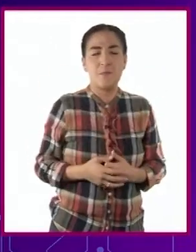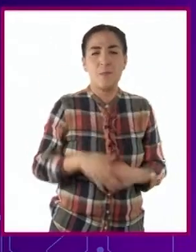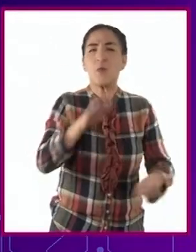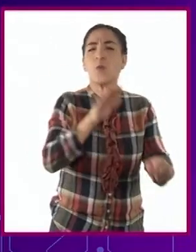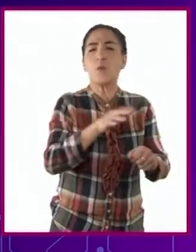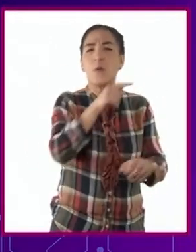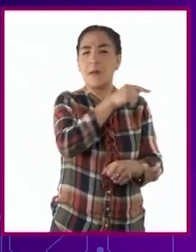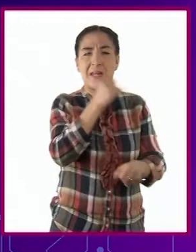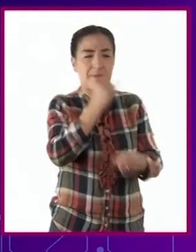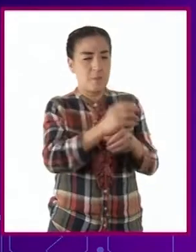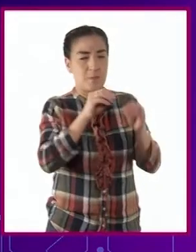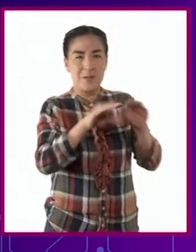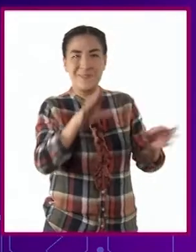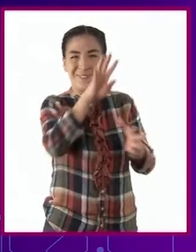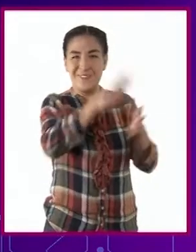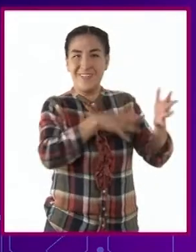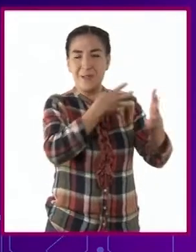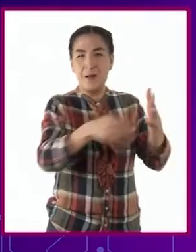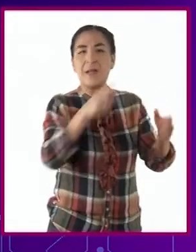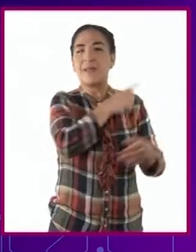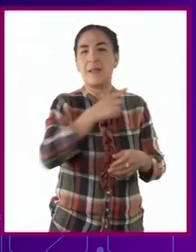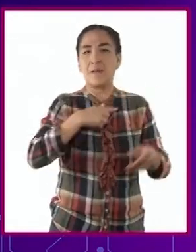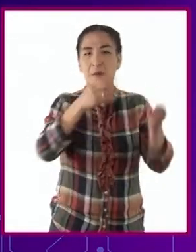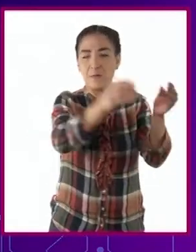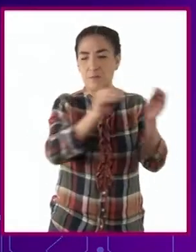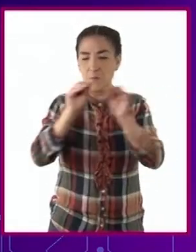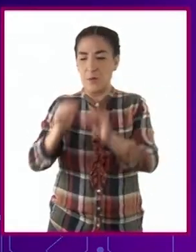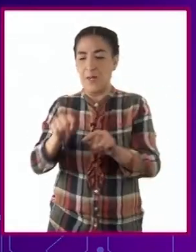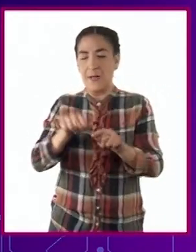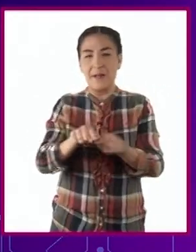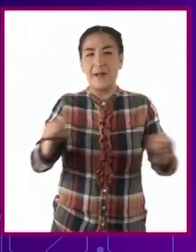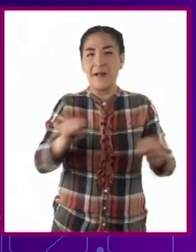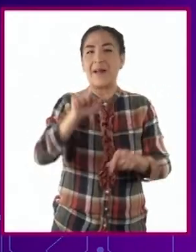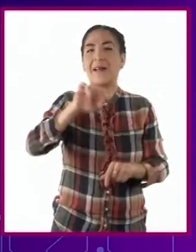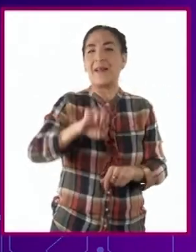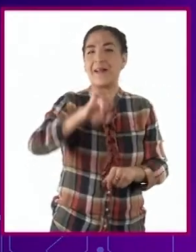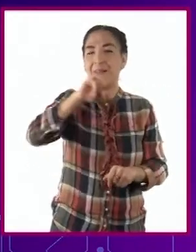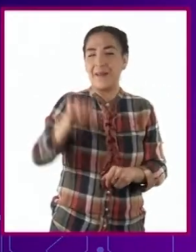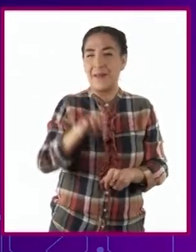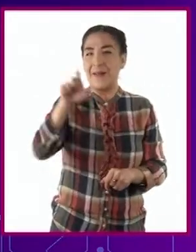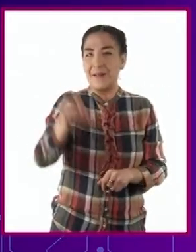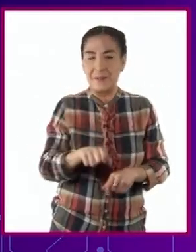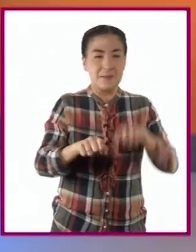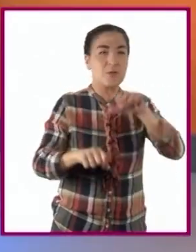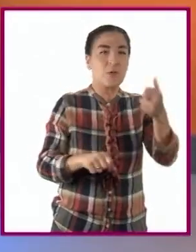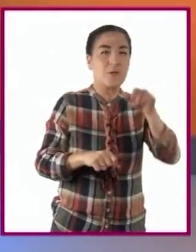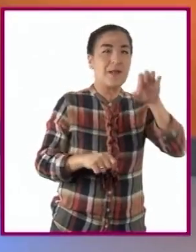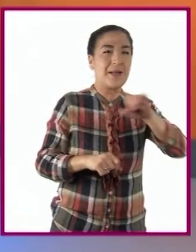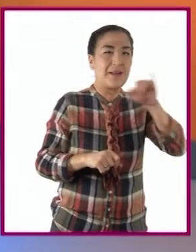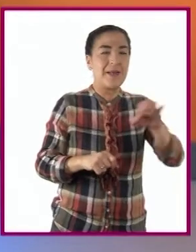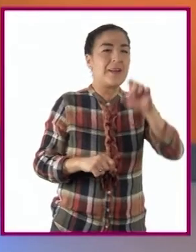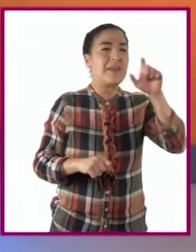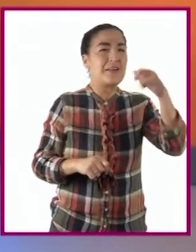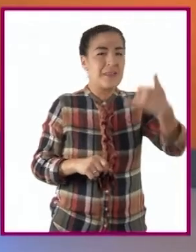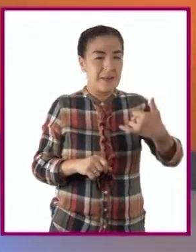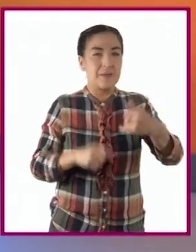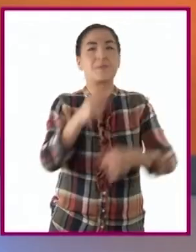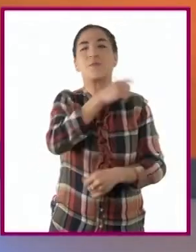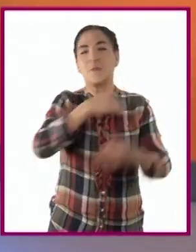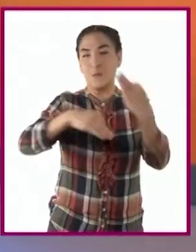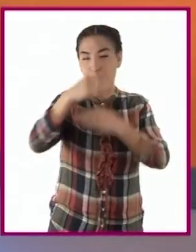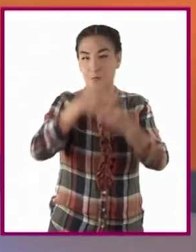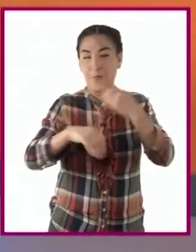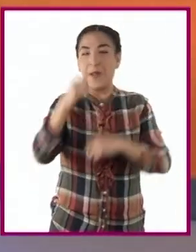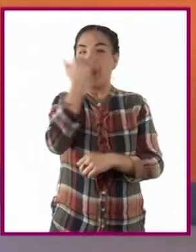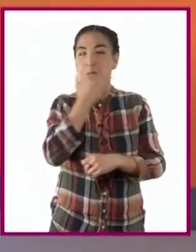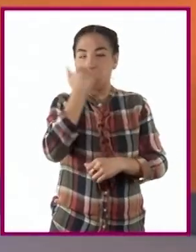tabla se deben representar en el eje X? ¿Qué datos de la tabla deben representarse en el eje Y? Atentas,